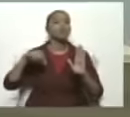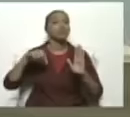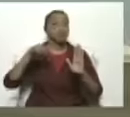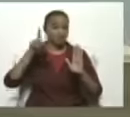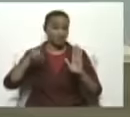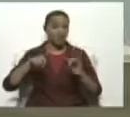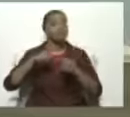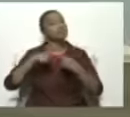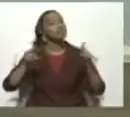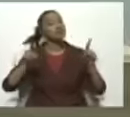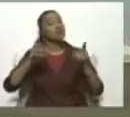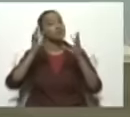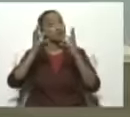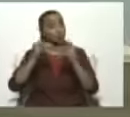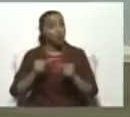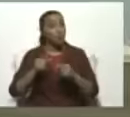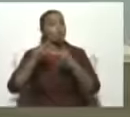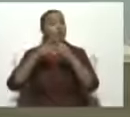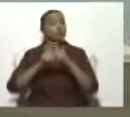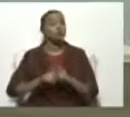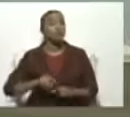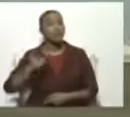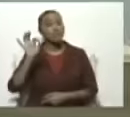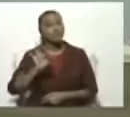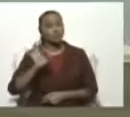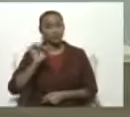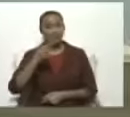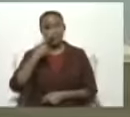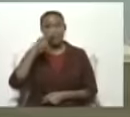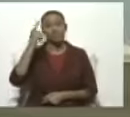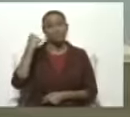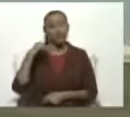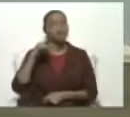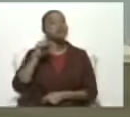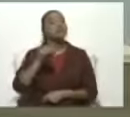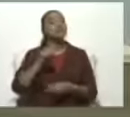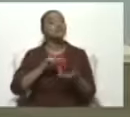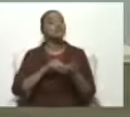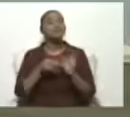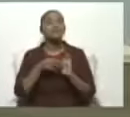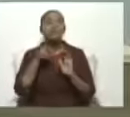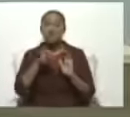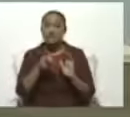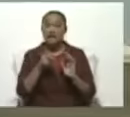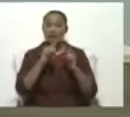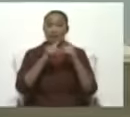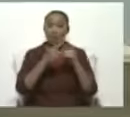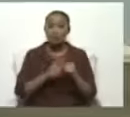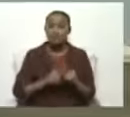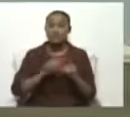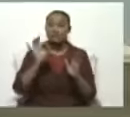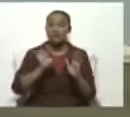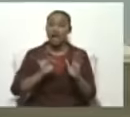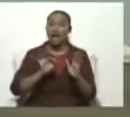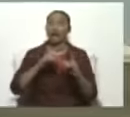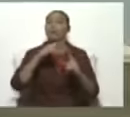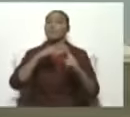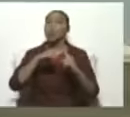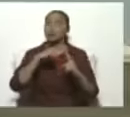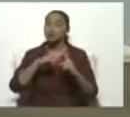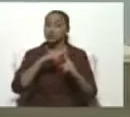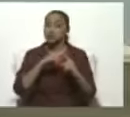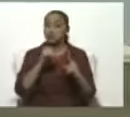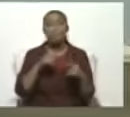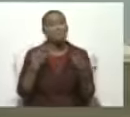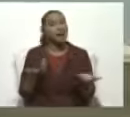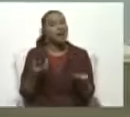electorales más que tuvimos el año pasado. Eso es un punto fundamental para motivar